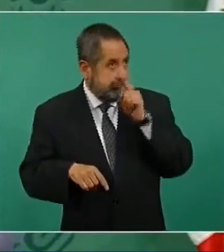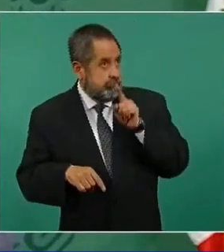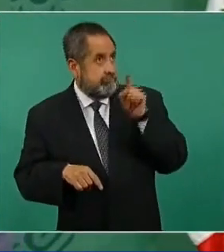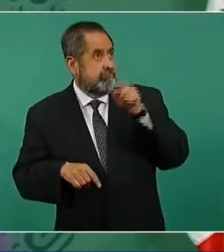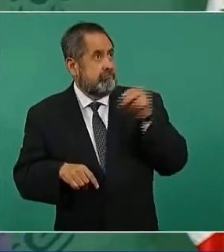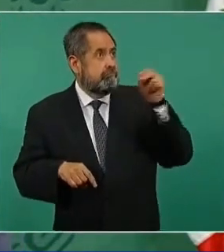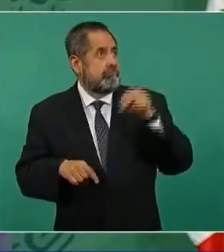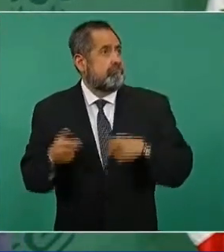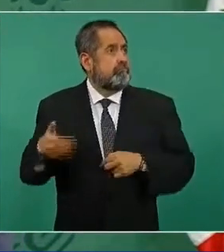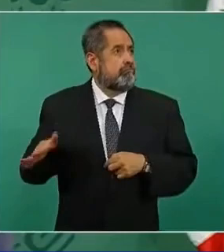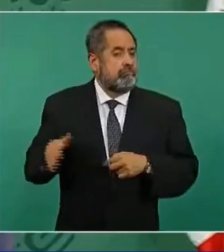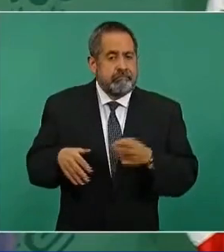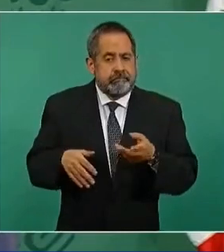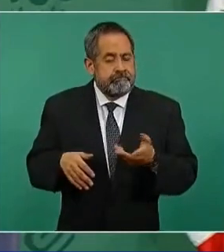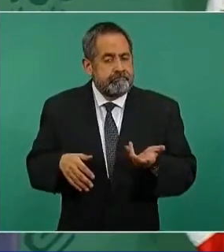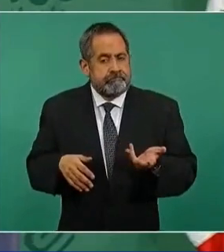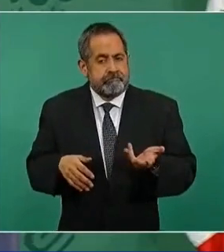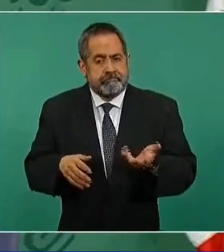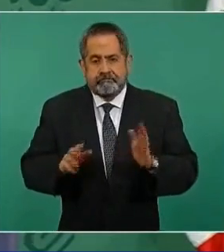No les importó